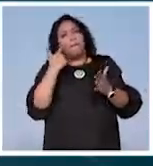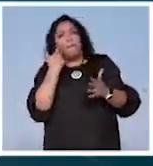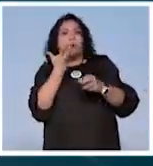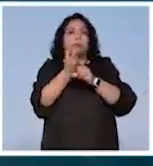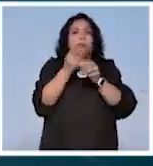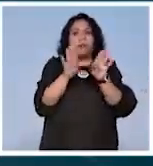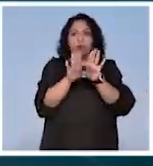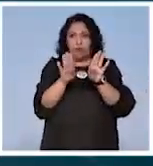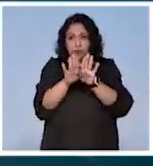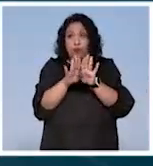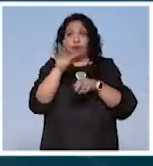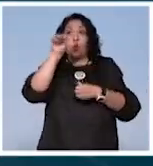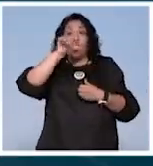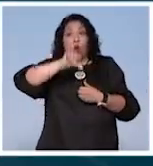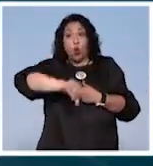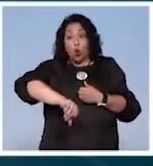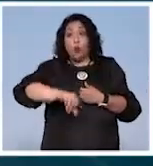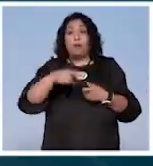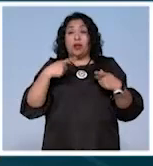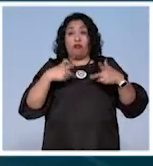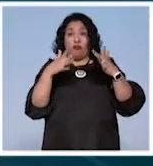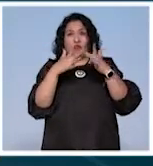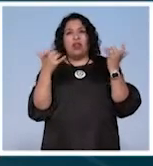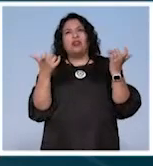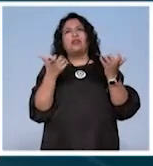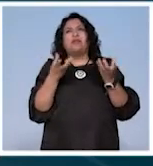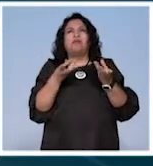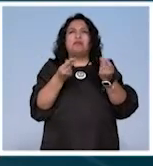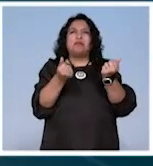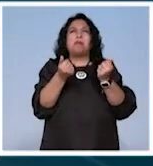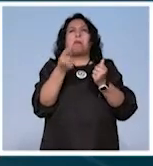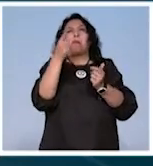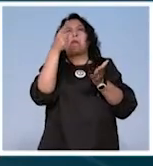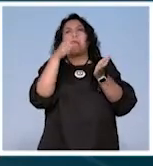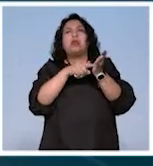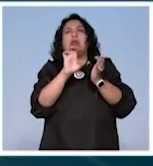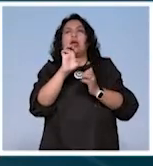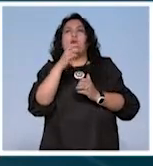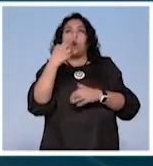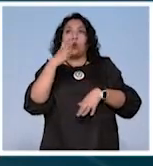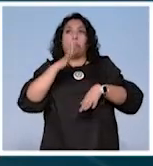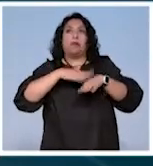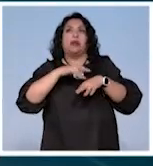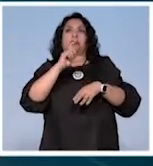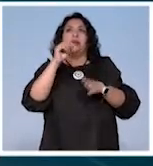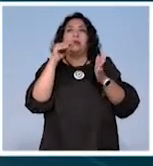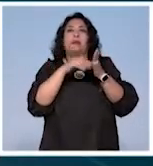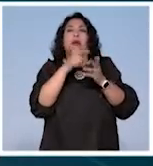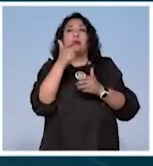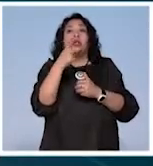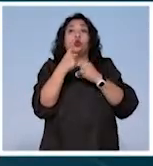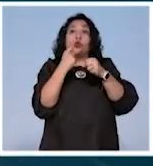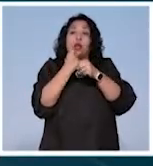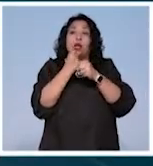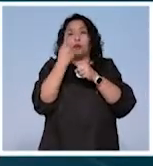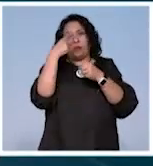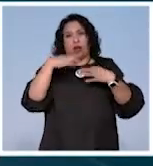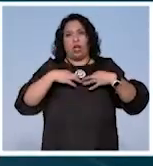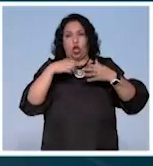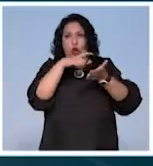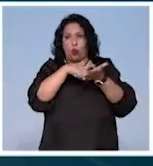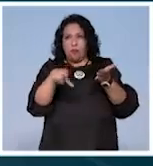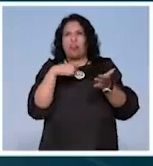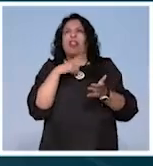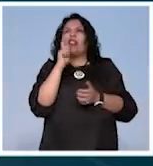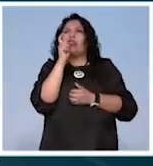asunto. Hoy en día, los franceses gastan en promedio casi 1.000 euros, más de 20.000 pesos, al año en ropa, lo